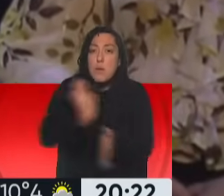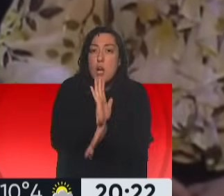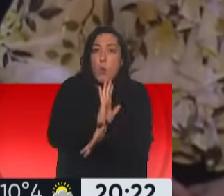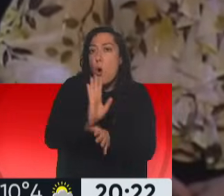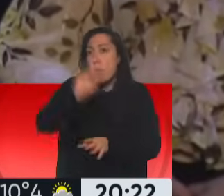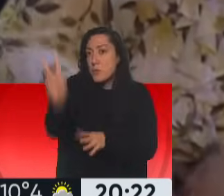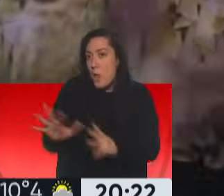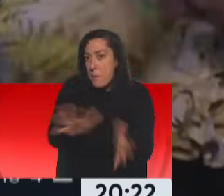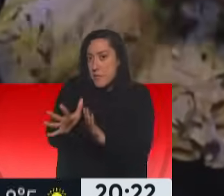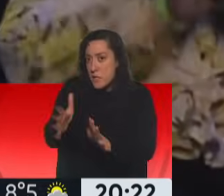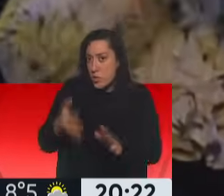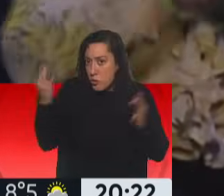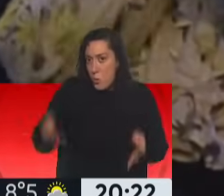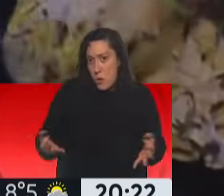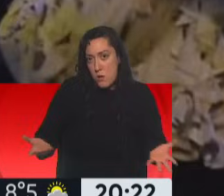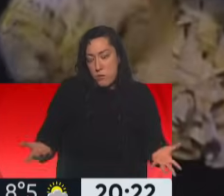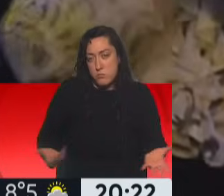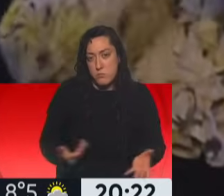Venezuela.